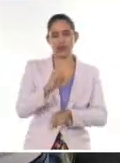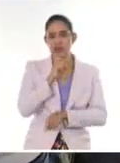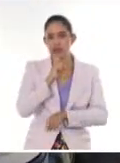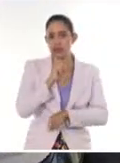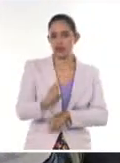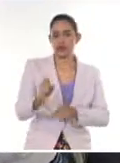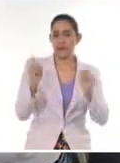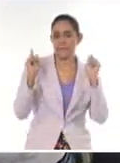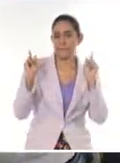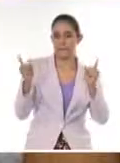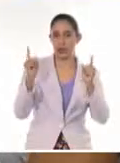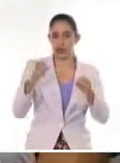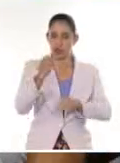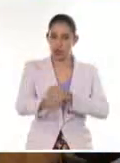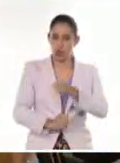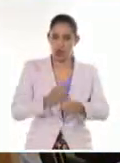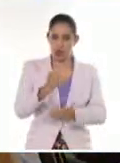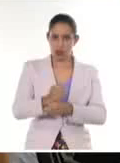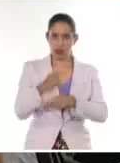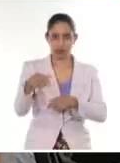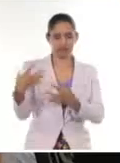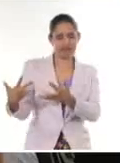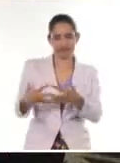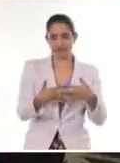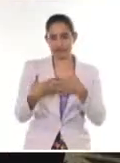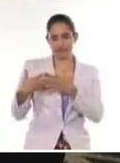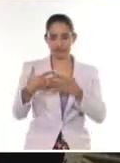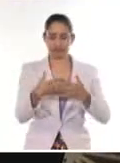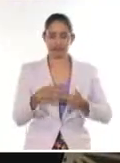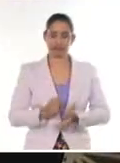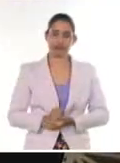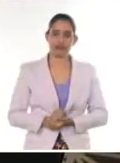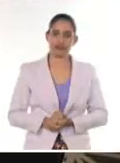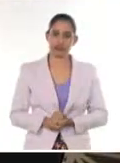presión aplicada desde Washington. Javier Ortiz, Canal Cubano de Noticias.